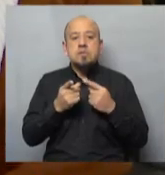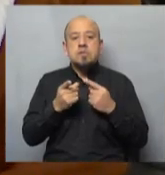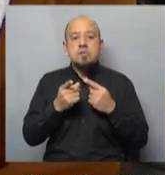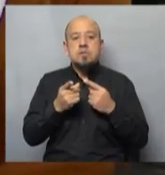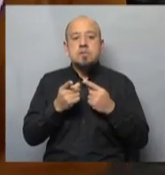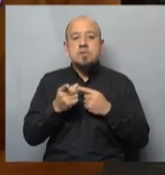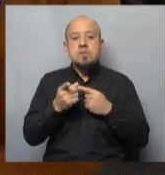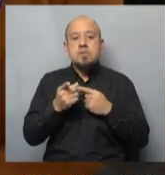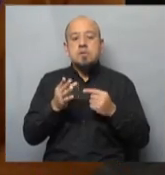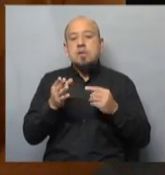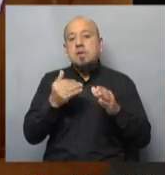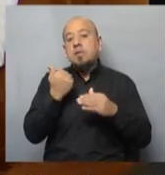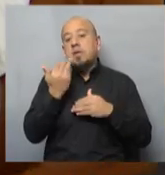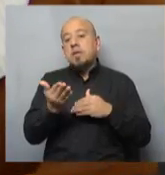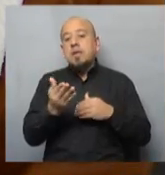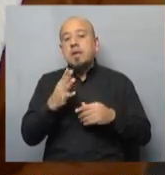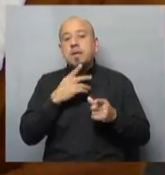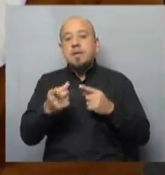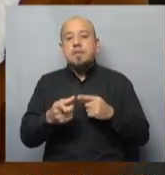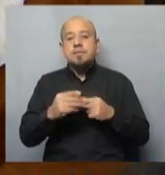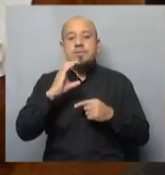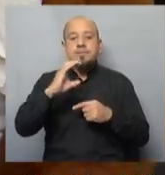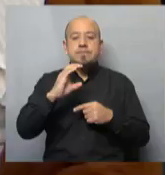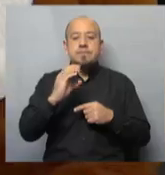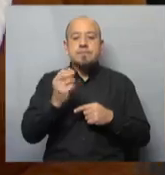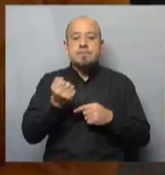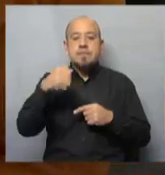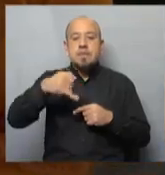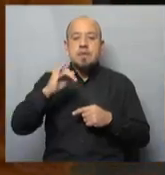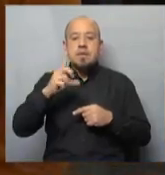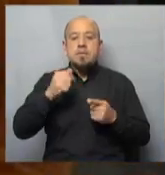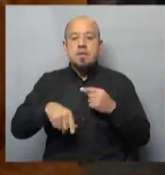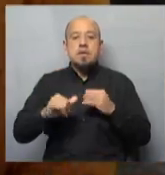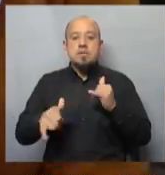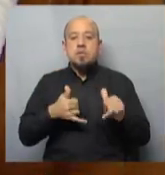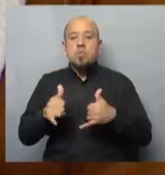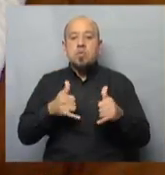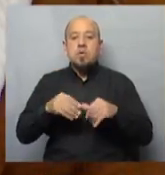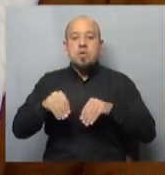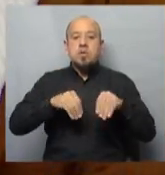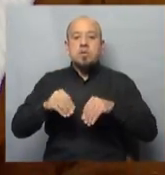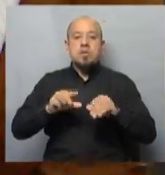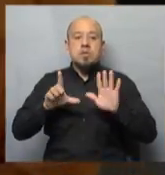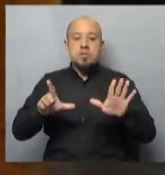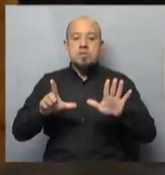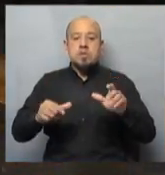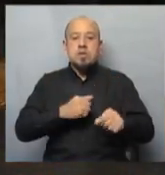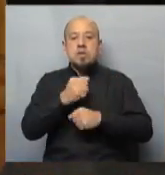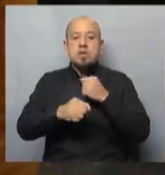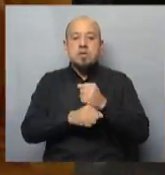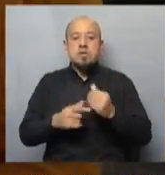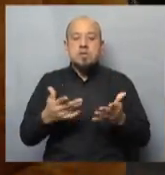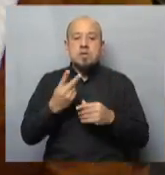aquí a nuestras espaldas. Estamos con Camila Cardoso. Ella es jugadora de ajedrez desde los 7 años. Tiene 20